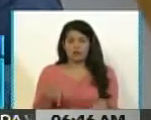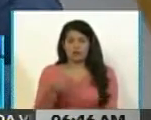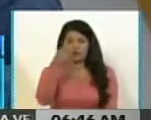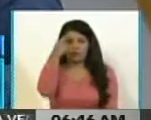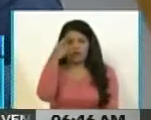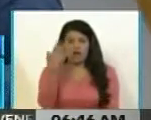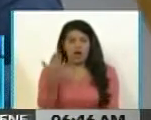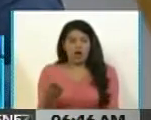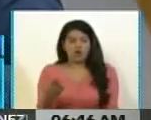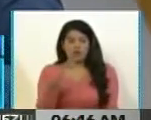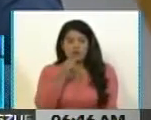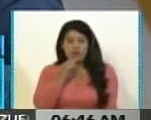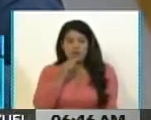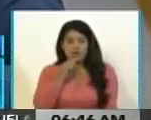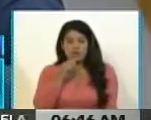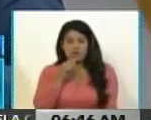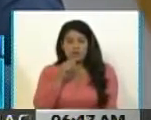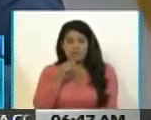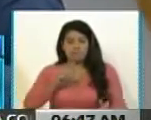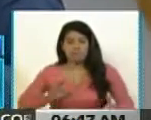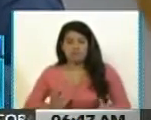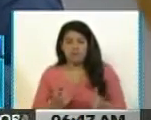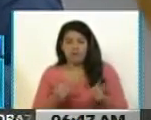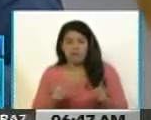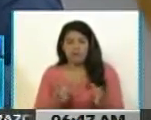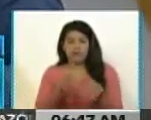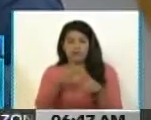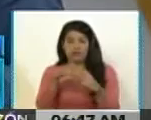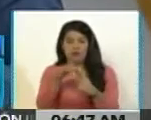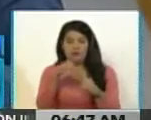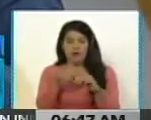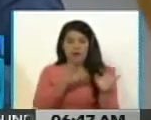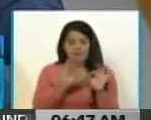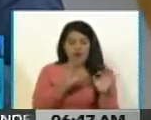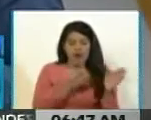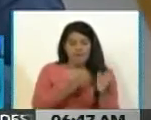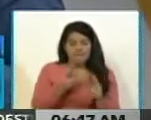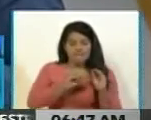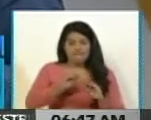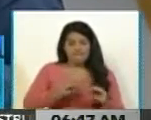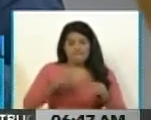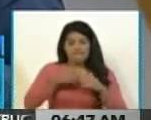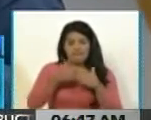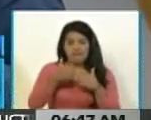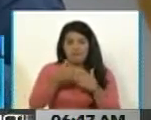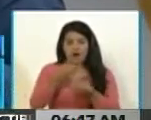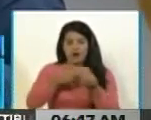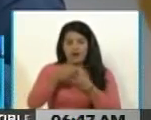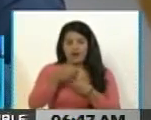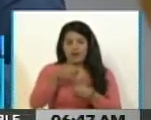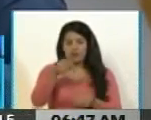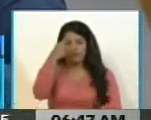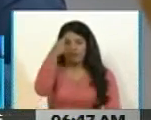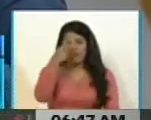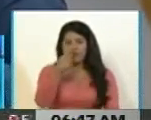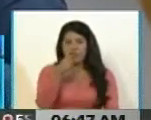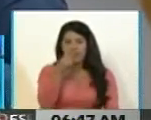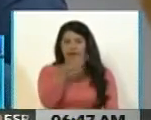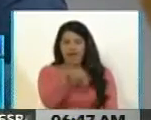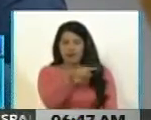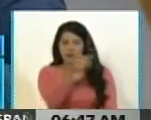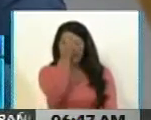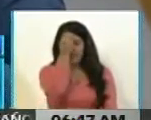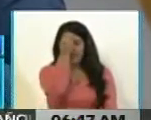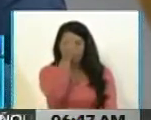están empujando la situación... y quienes planificaron esta crisis, pareciera que